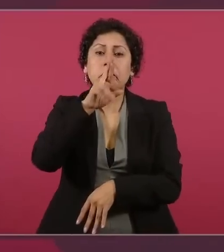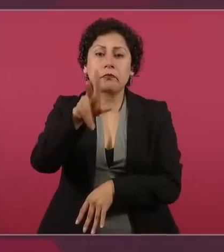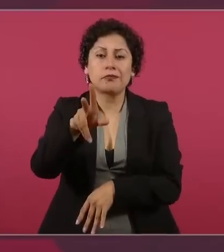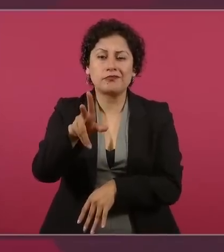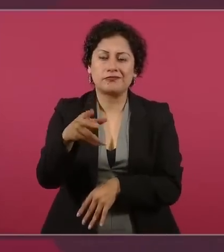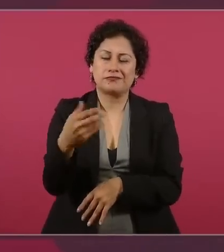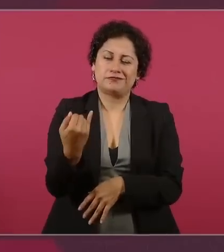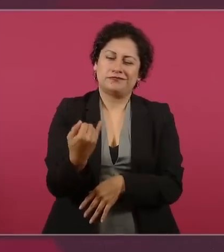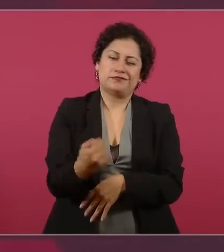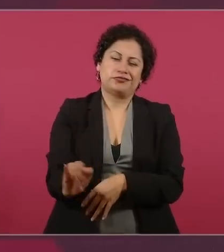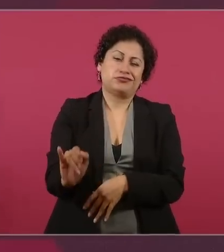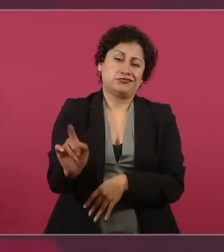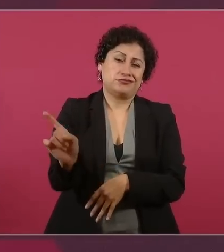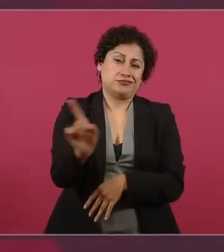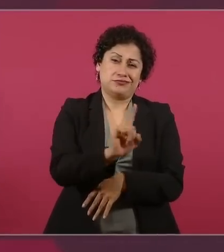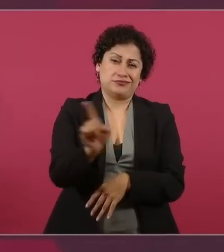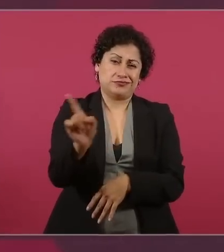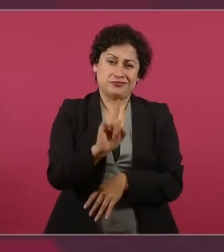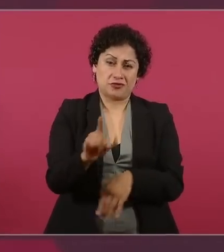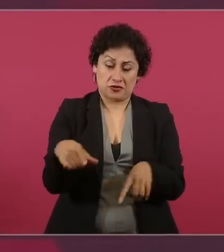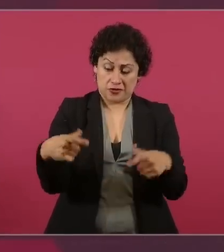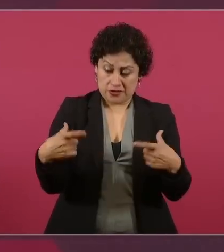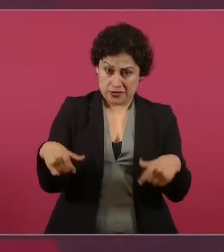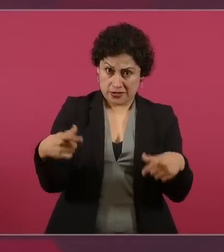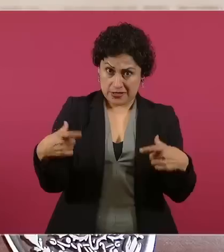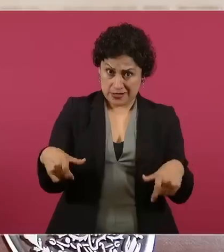No, si la riqueza no es contagiosa.